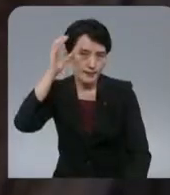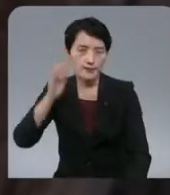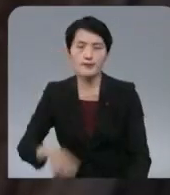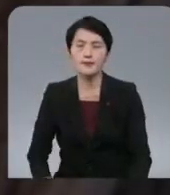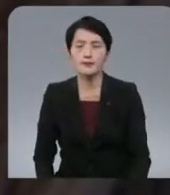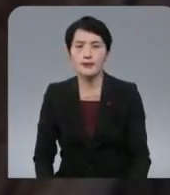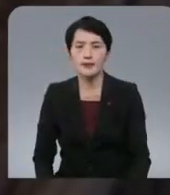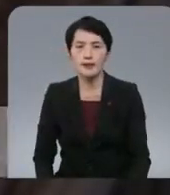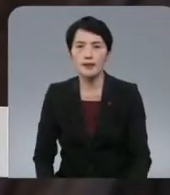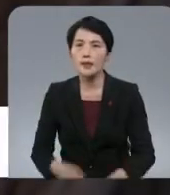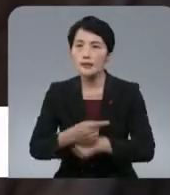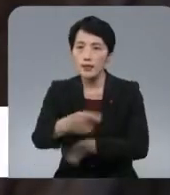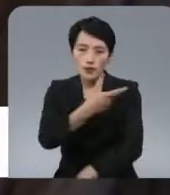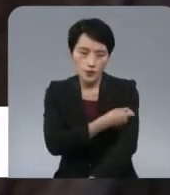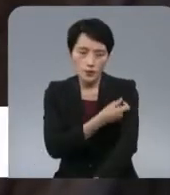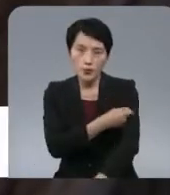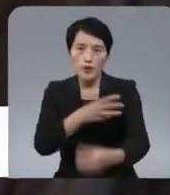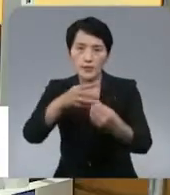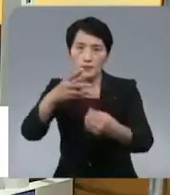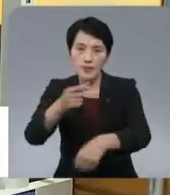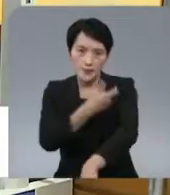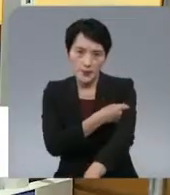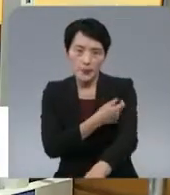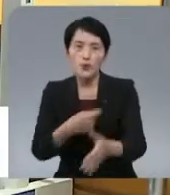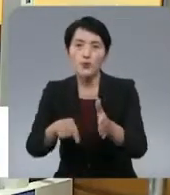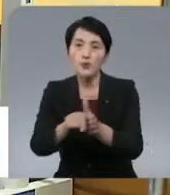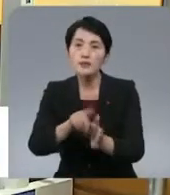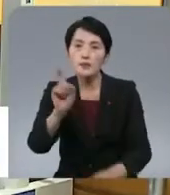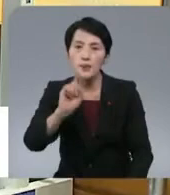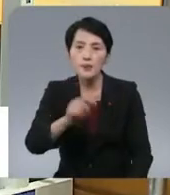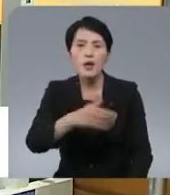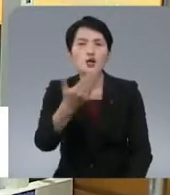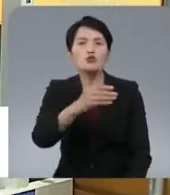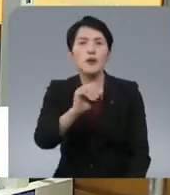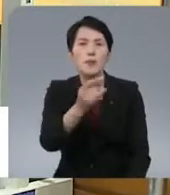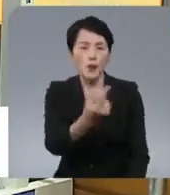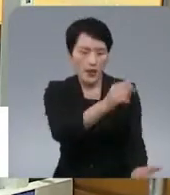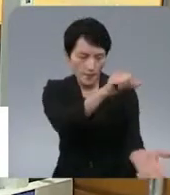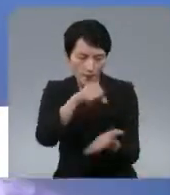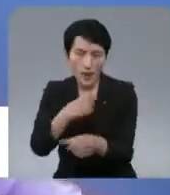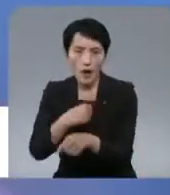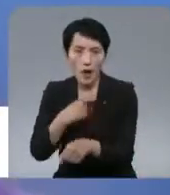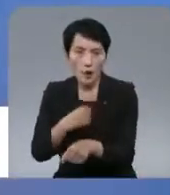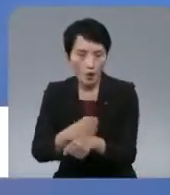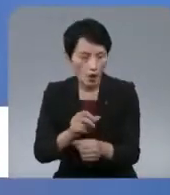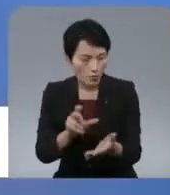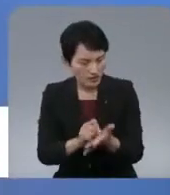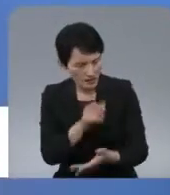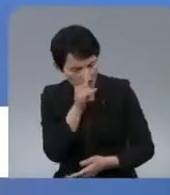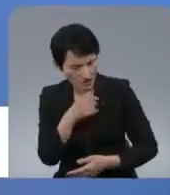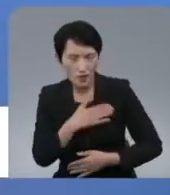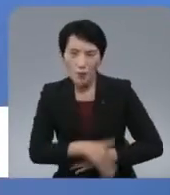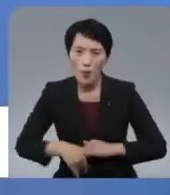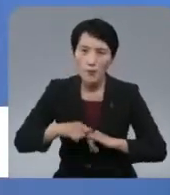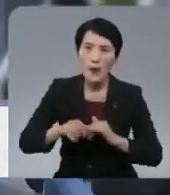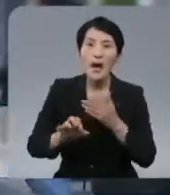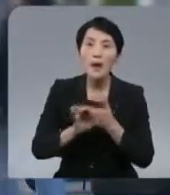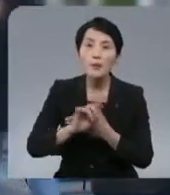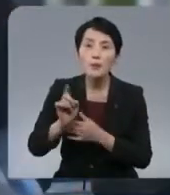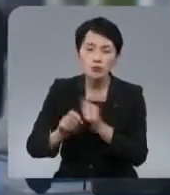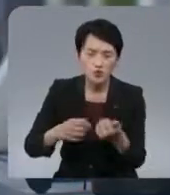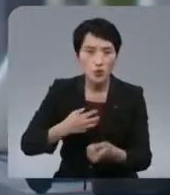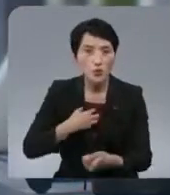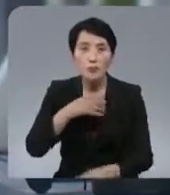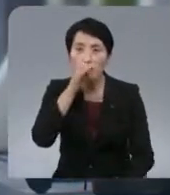caso de síntomas graves con el apoyo de los centros médicos primarios además instalarán centros de consultas externas hasta 70 puntos